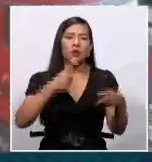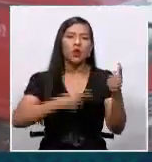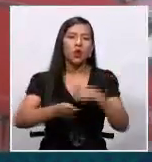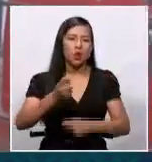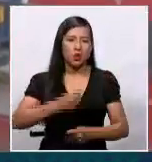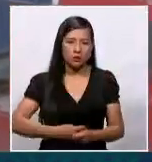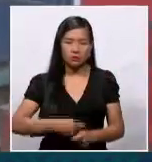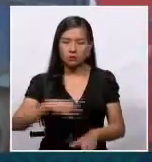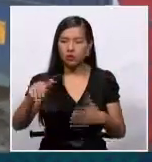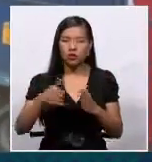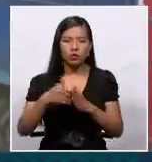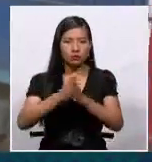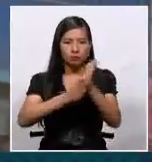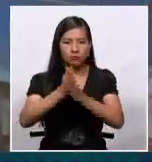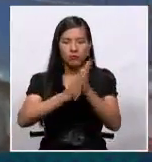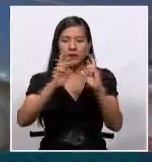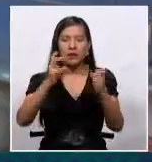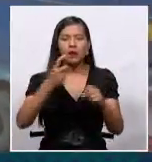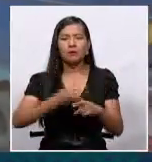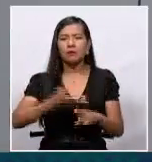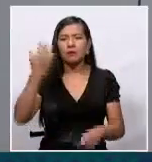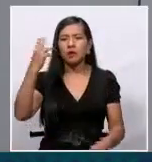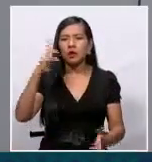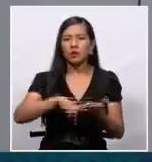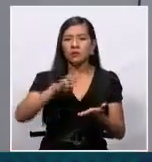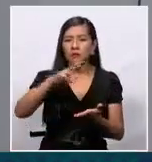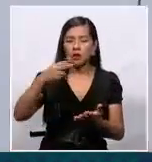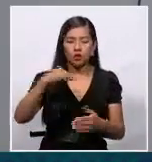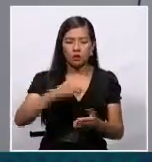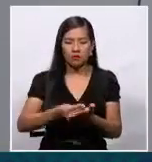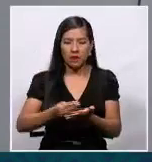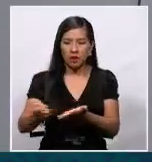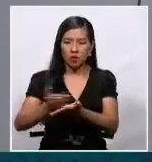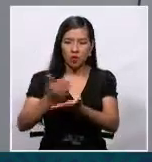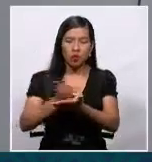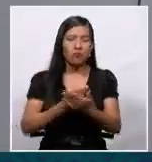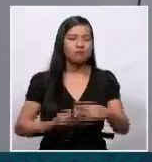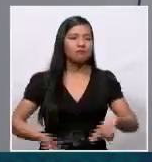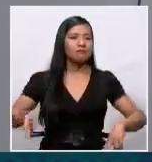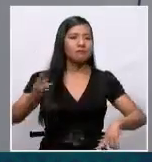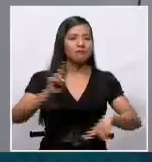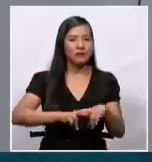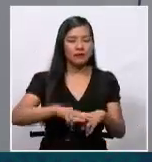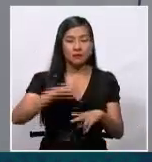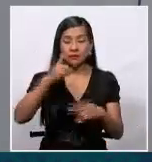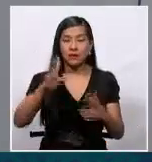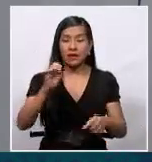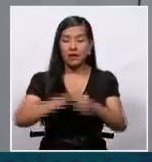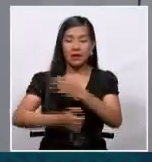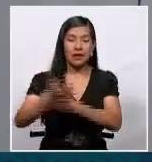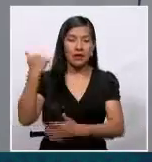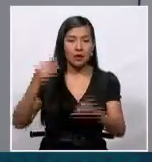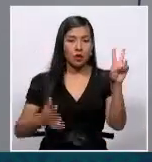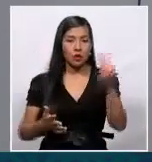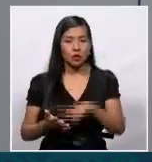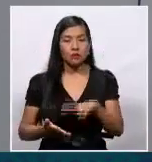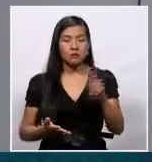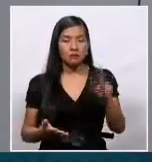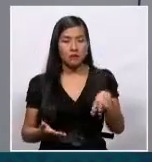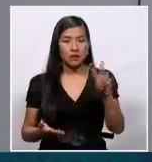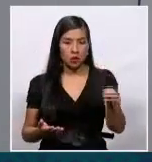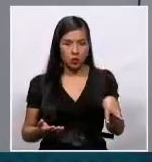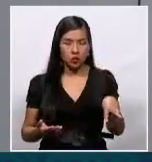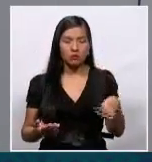propias expectativas de la gestión 2022. El total recaudado por la Aduana Nacional en la gestión